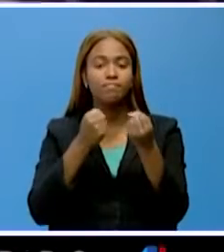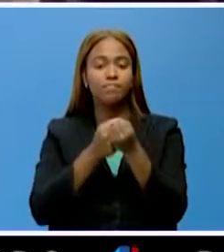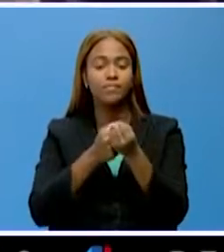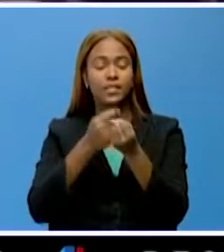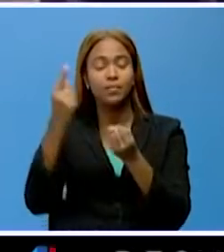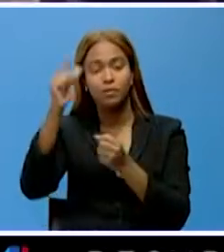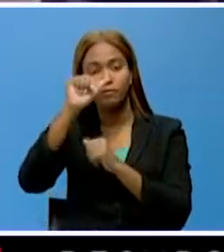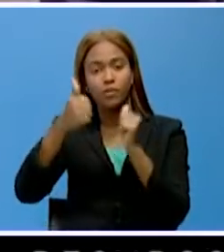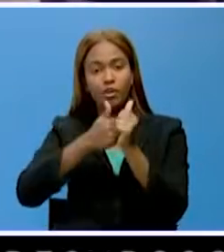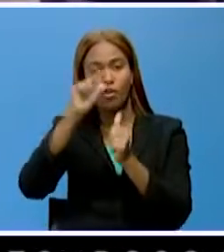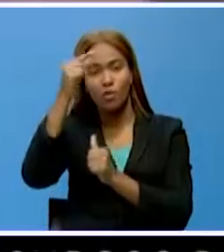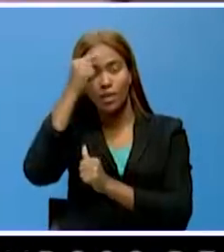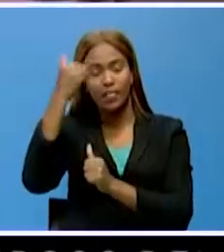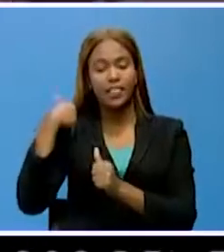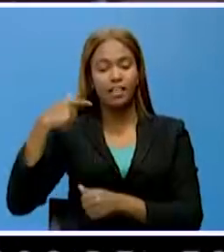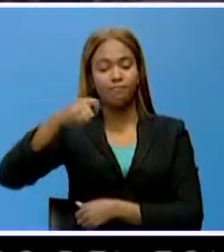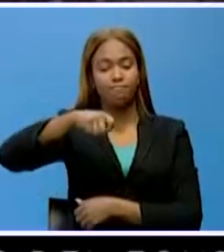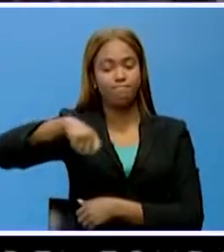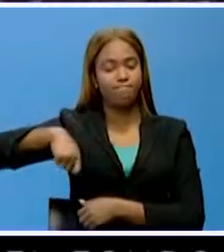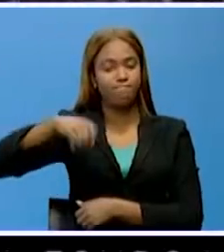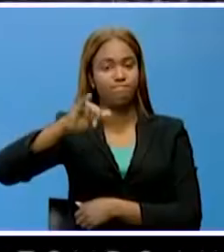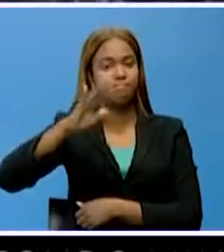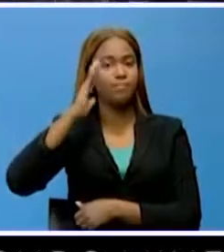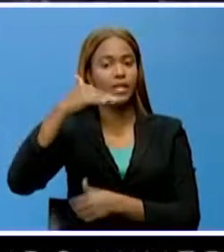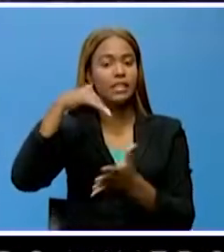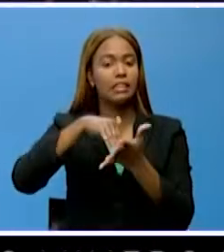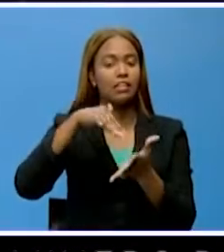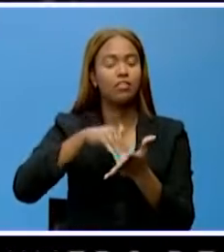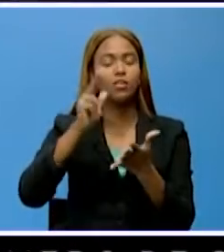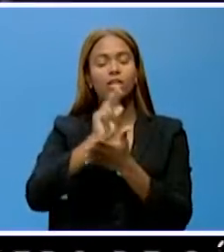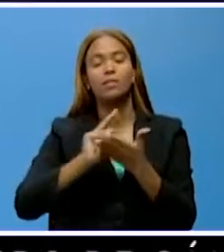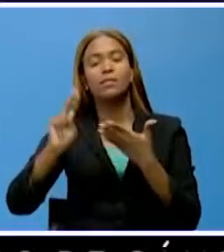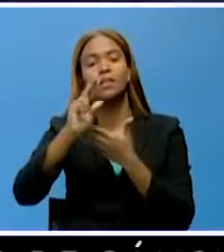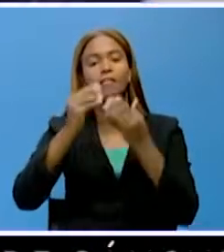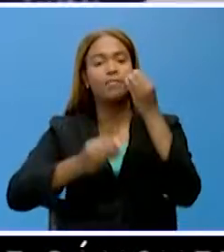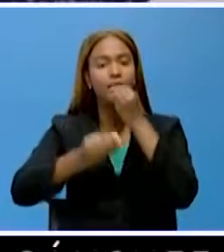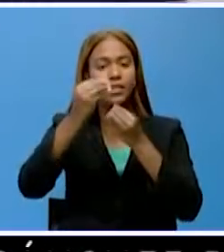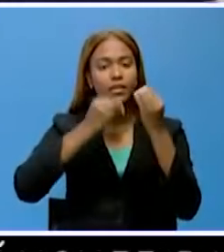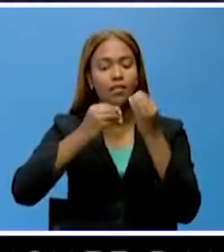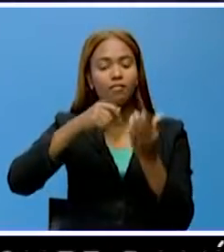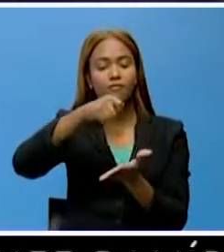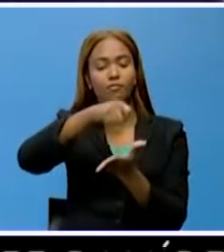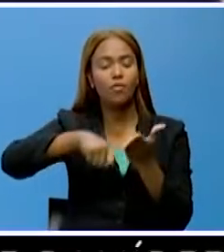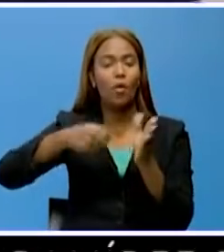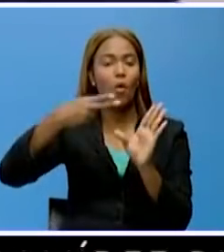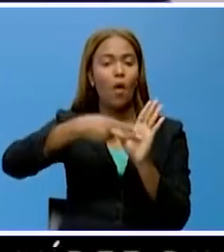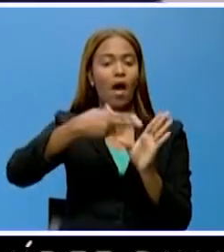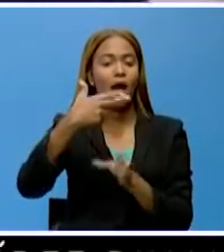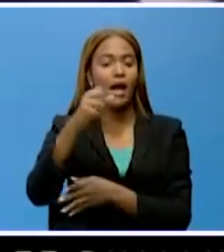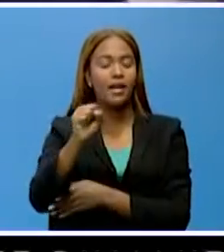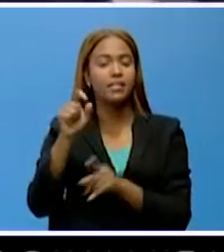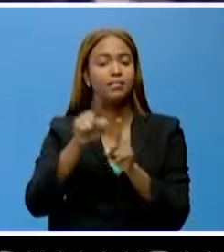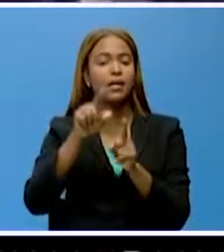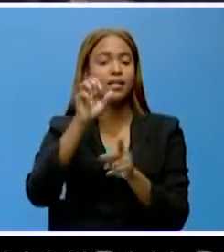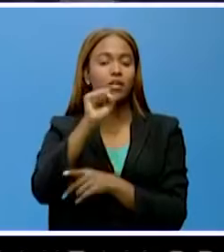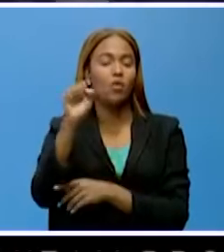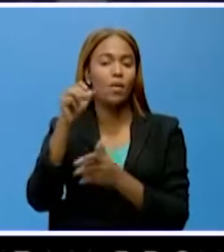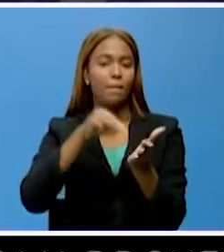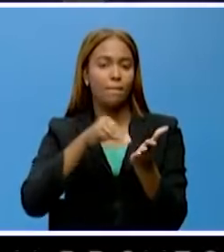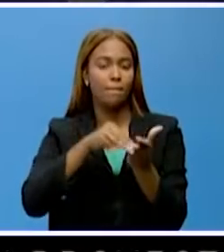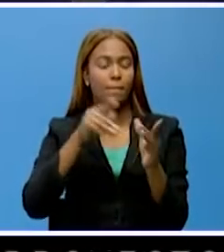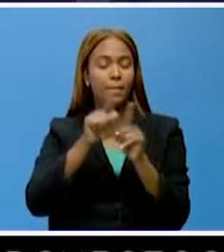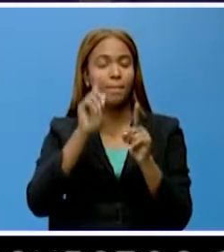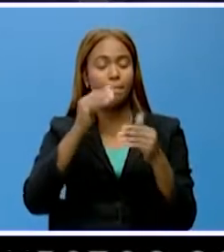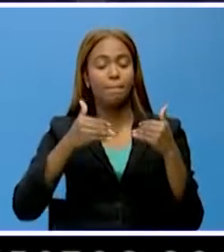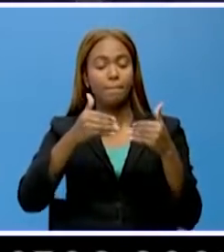del gobierno, que contempla una tarjeta que incluye estudios universitarios, alimentos, bono gas y seguros médicos, y se ejecutará